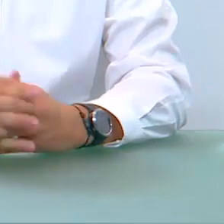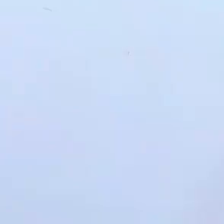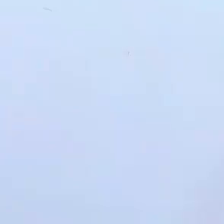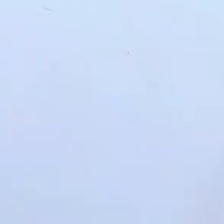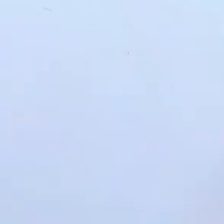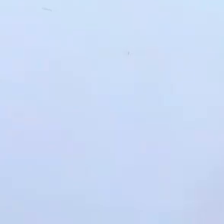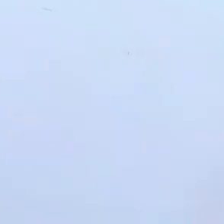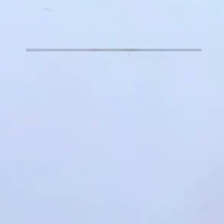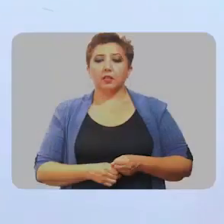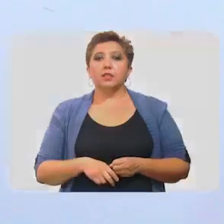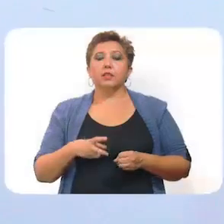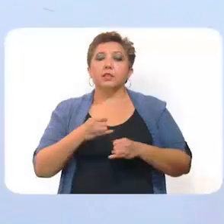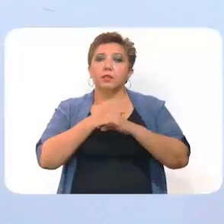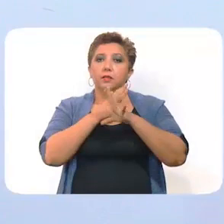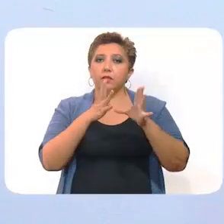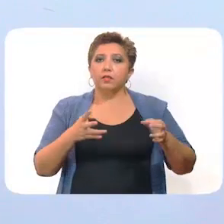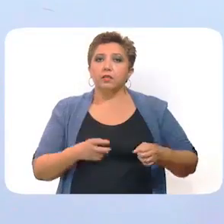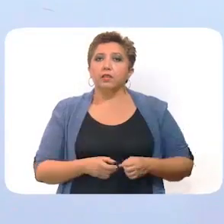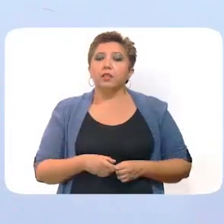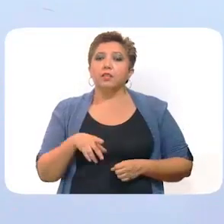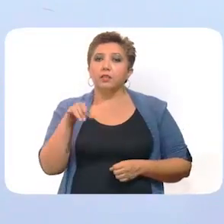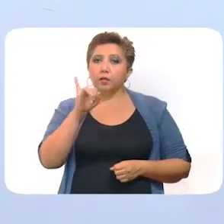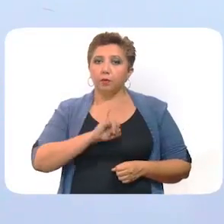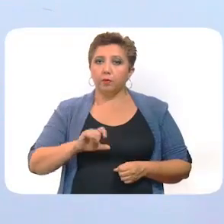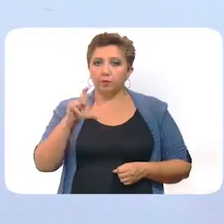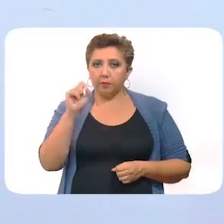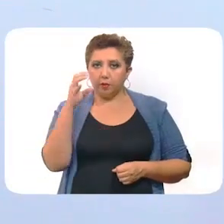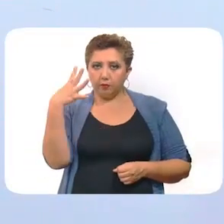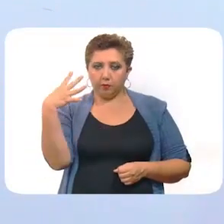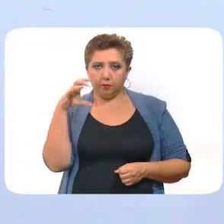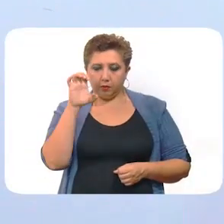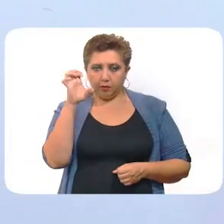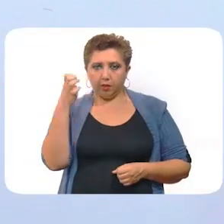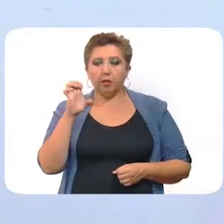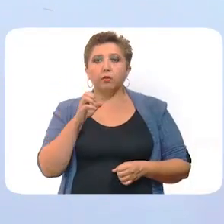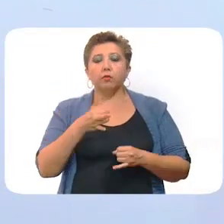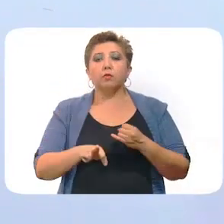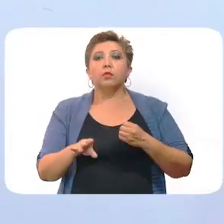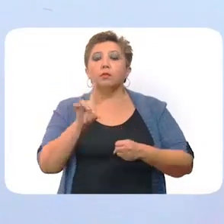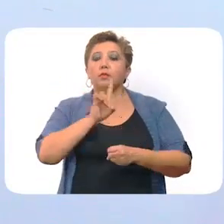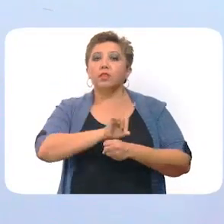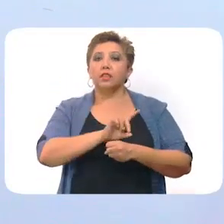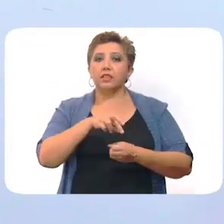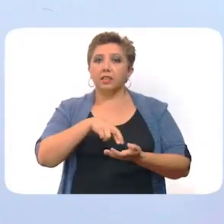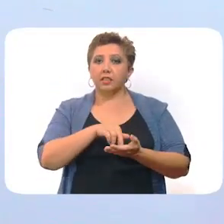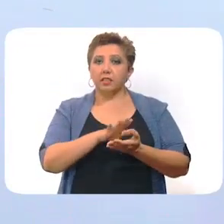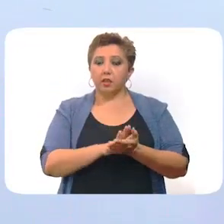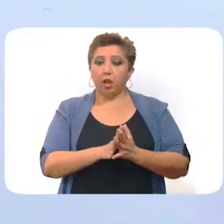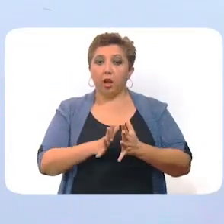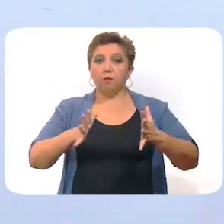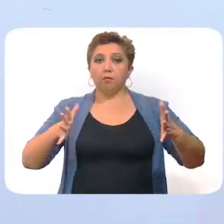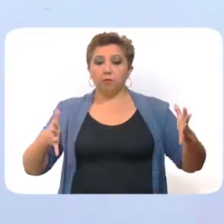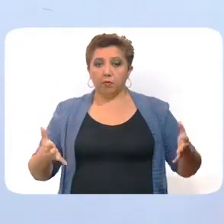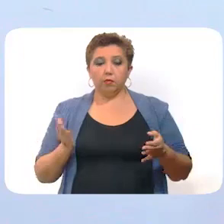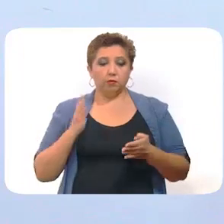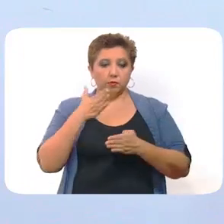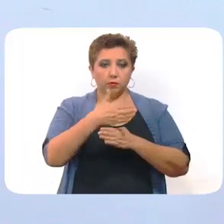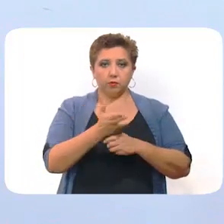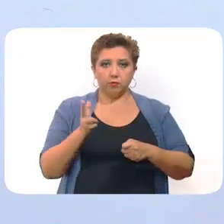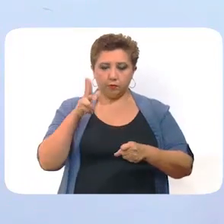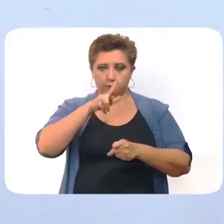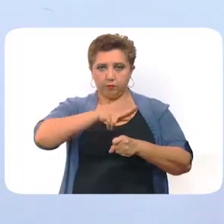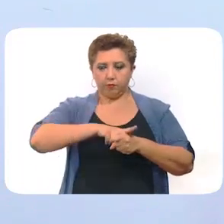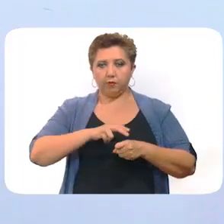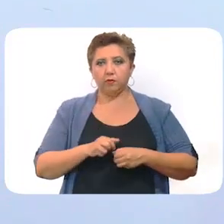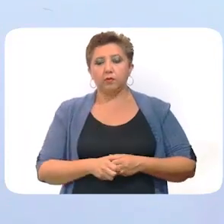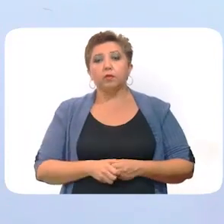Buenas tardes. Este es el parte médico de este jueves 28 de enero. En los últimos días se ha registrado un incremento importante en los ingresos